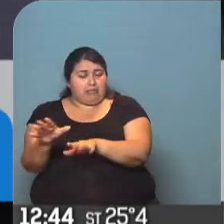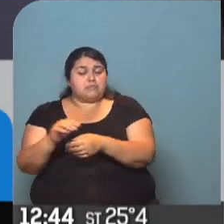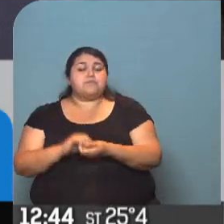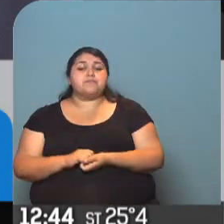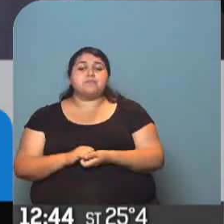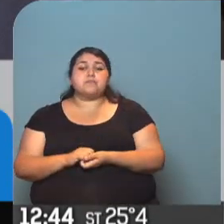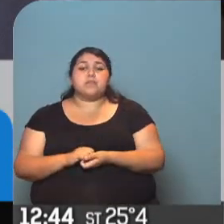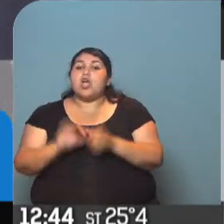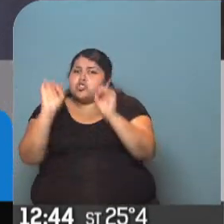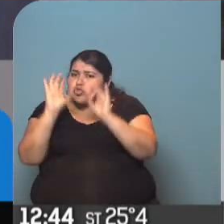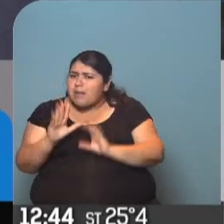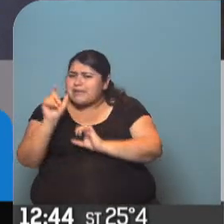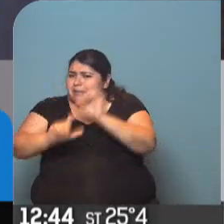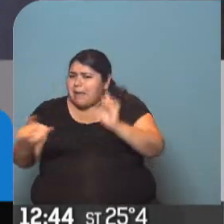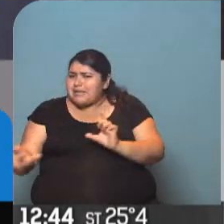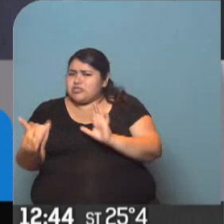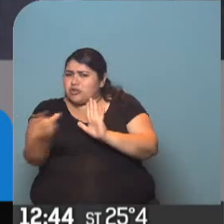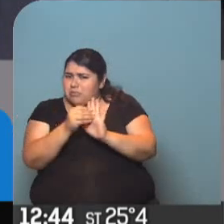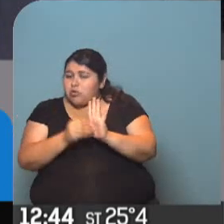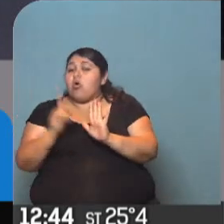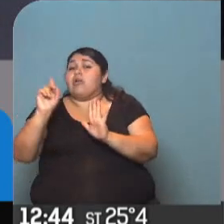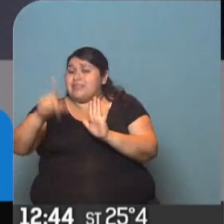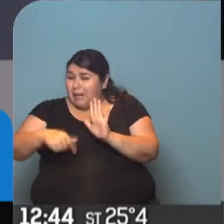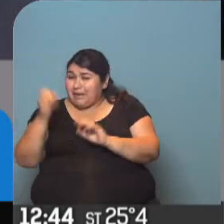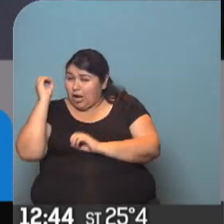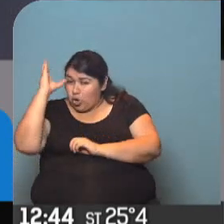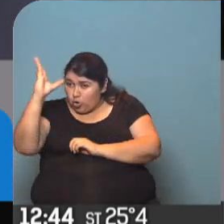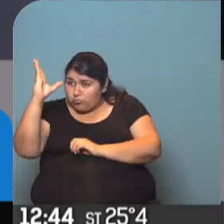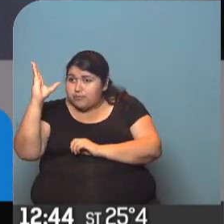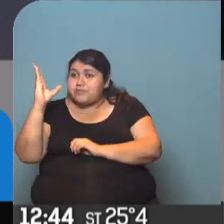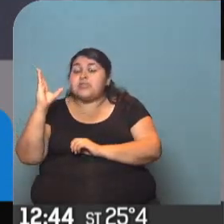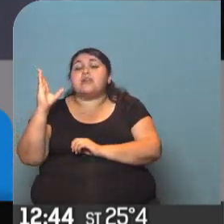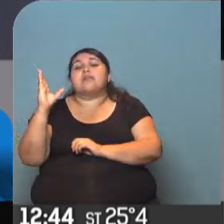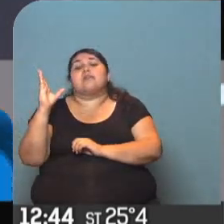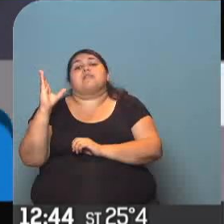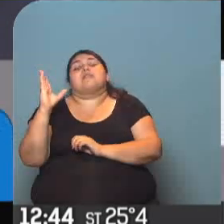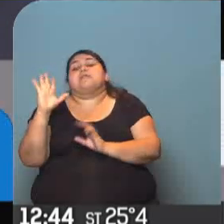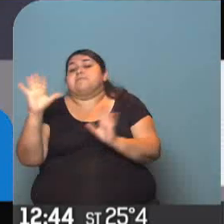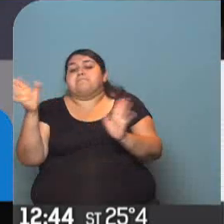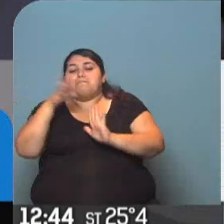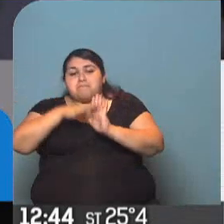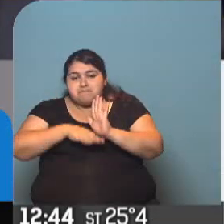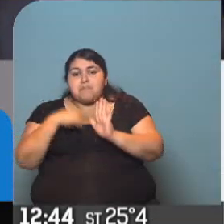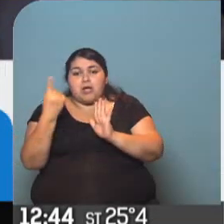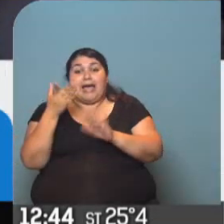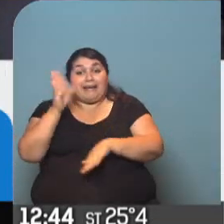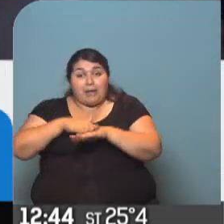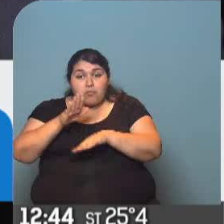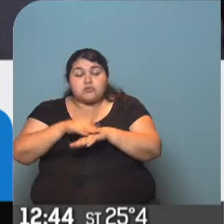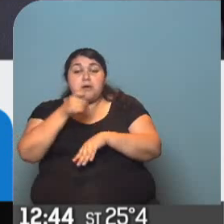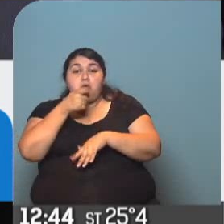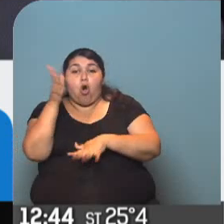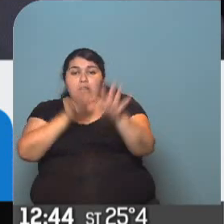únicamente para los simpatizantes o que involucra también a los clubes bueno en la ley del deporte también los responsables y los